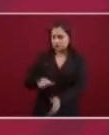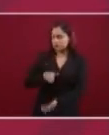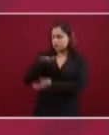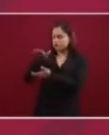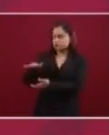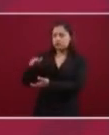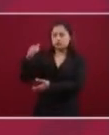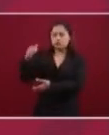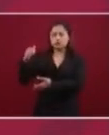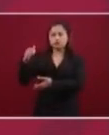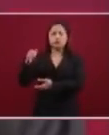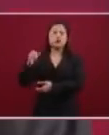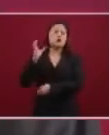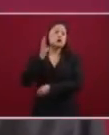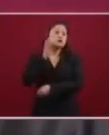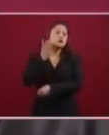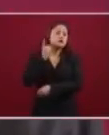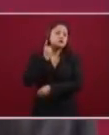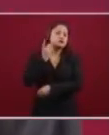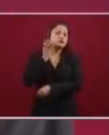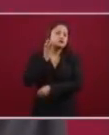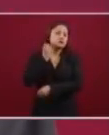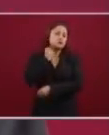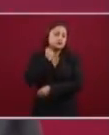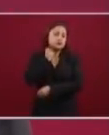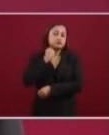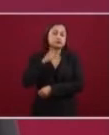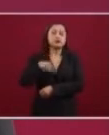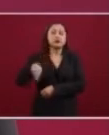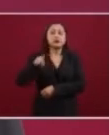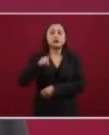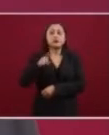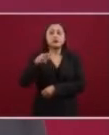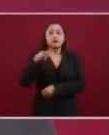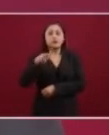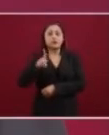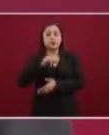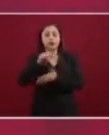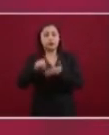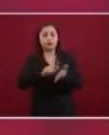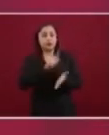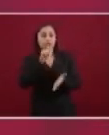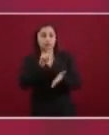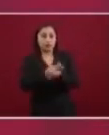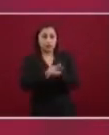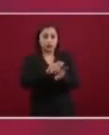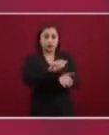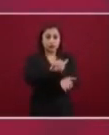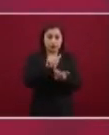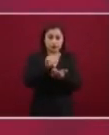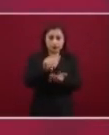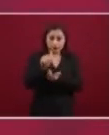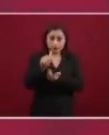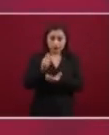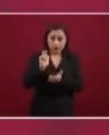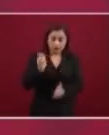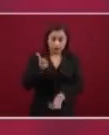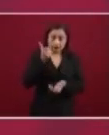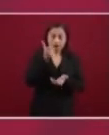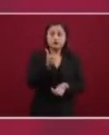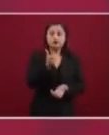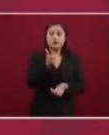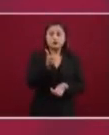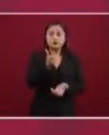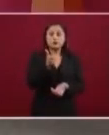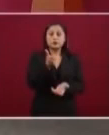a las reservas, incluso lo refirió él, este fondo de estabilización de los ingresos presupuestarios, pero pues también las